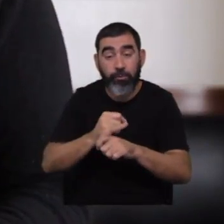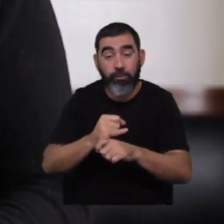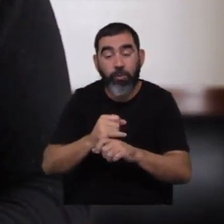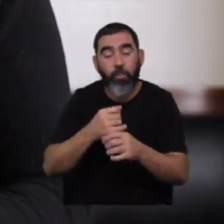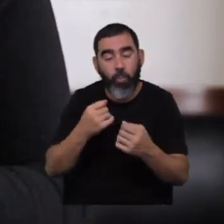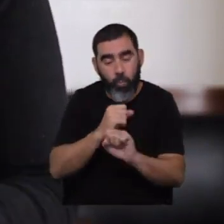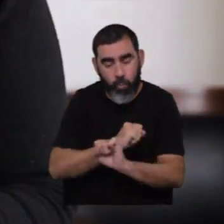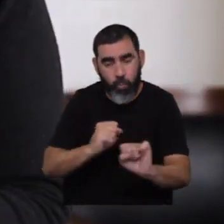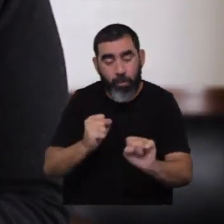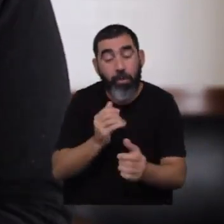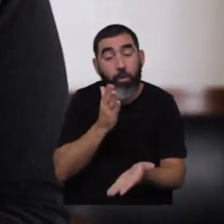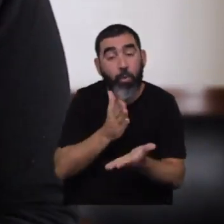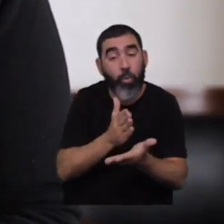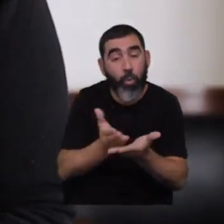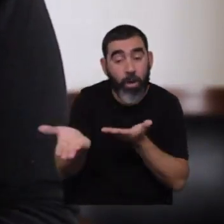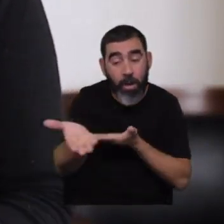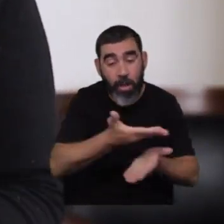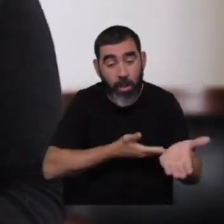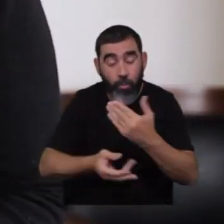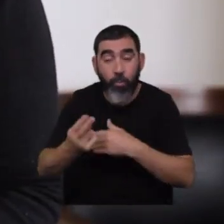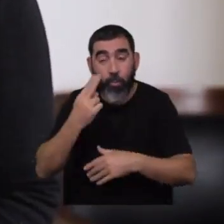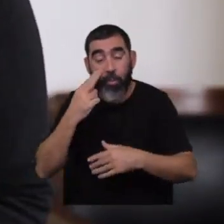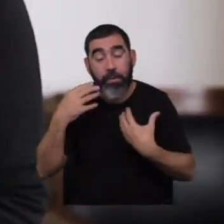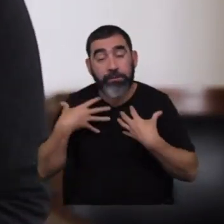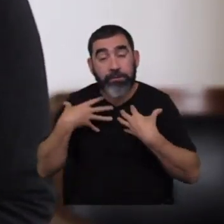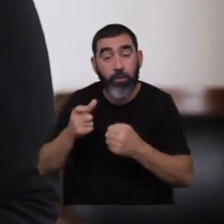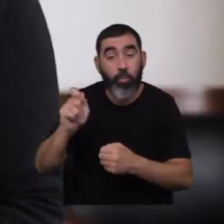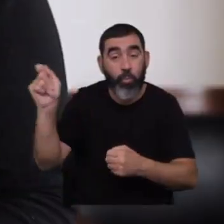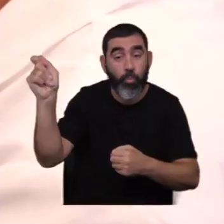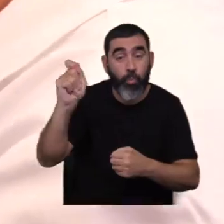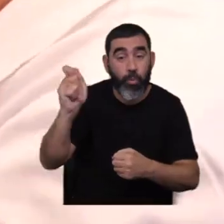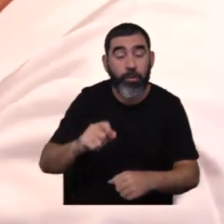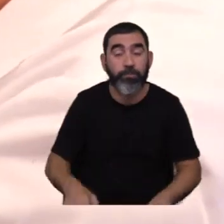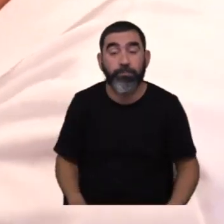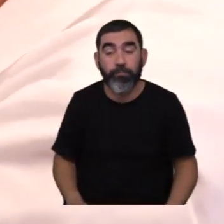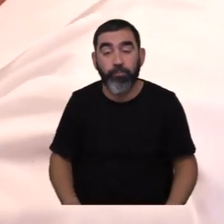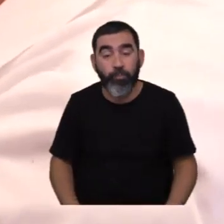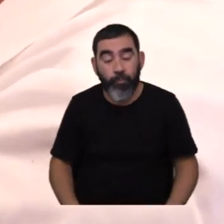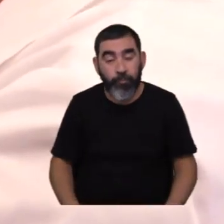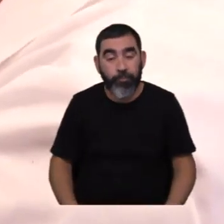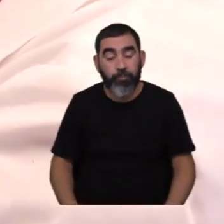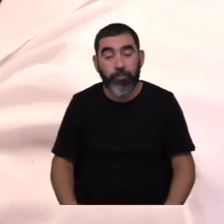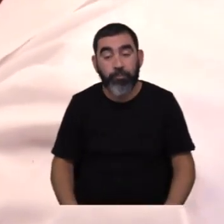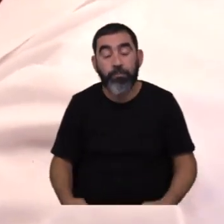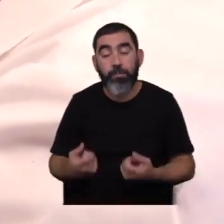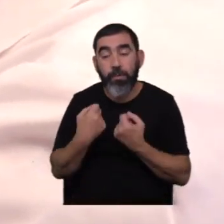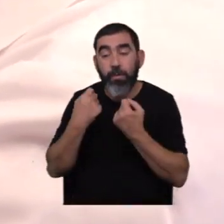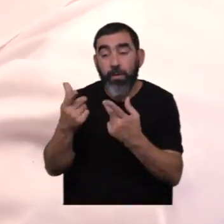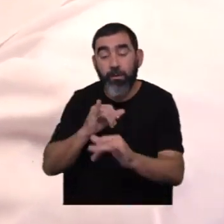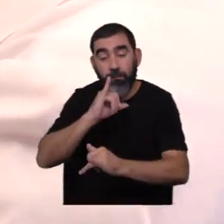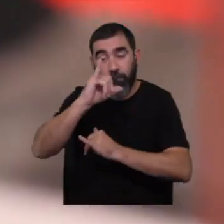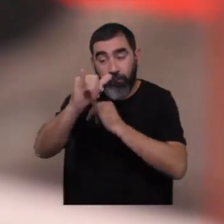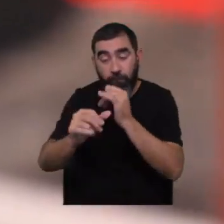permite colaborar con una problemática en salud pública en este caso, que brinda datos